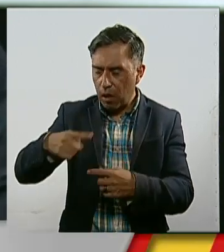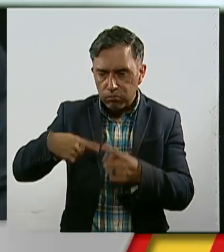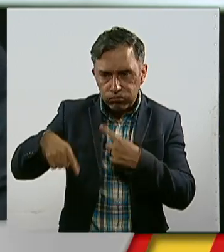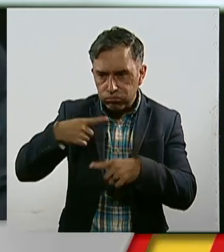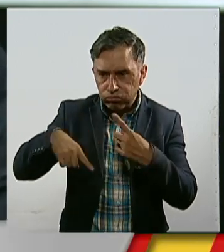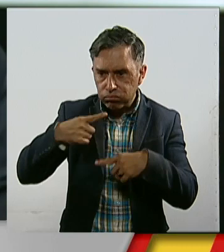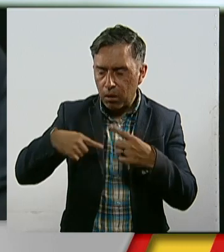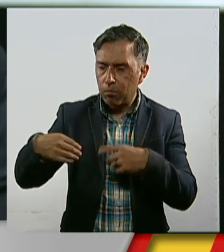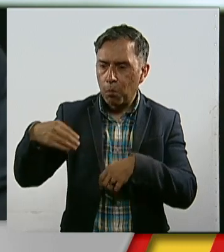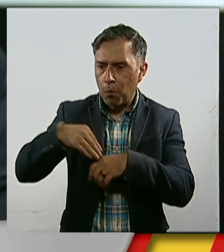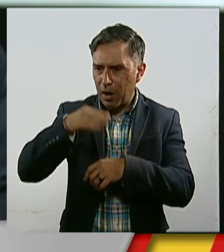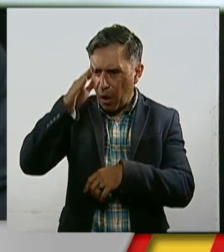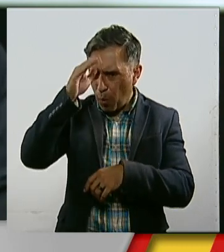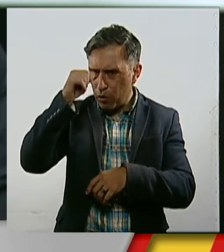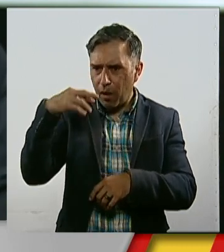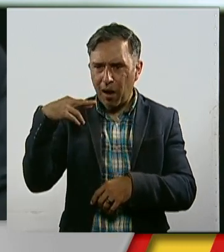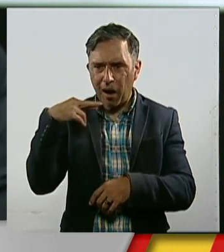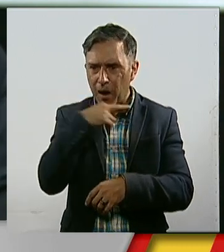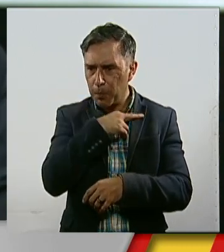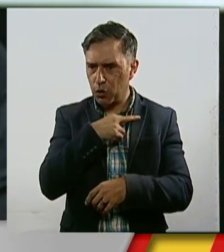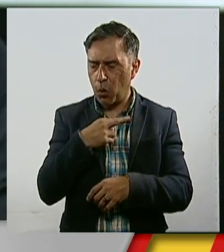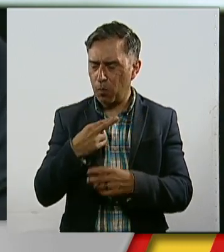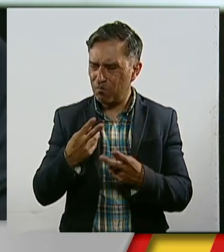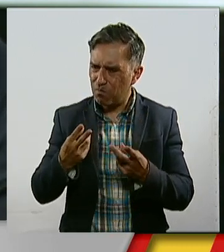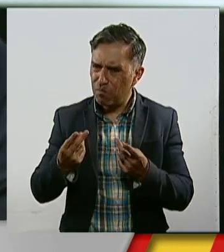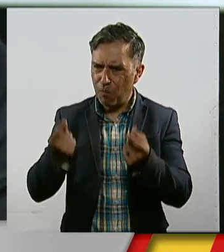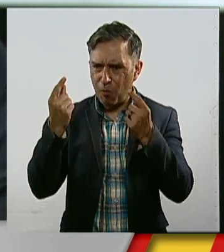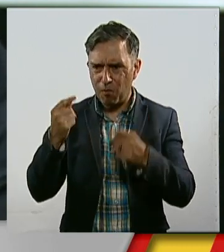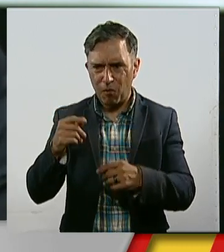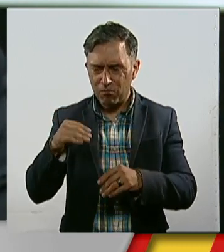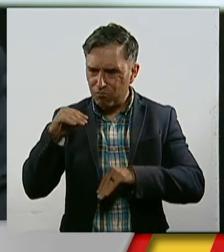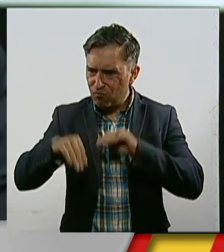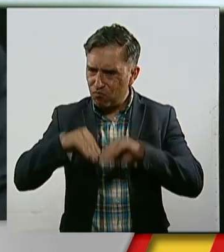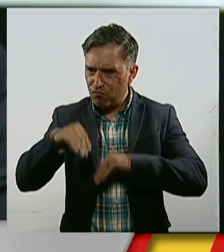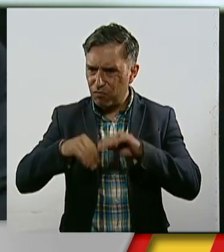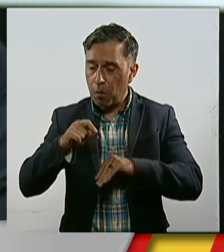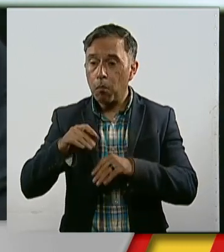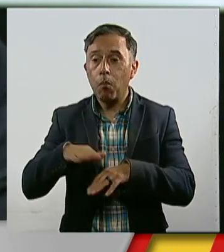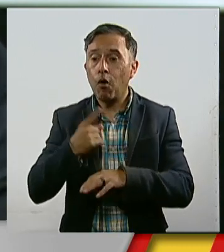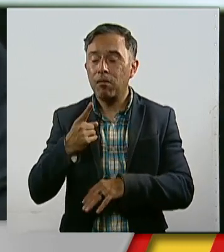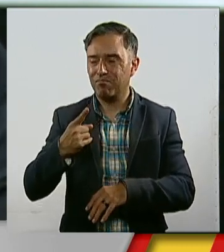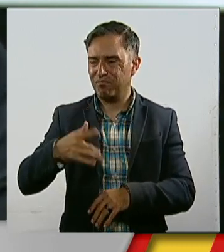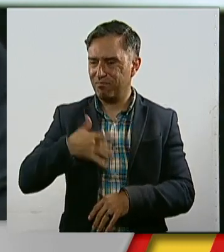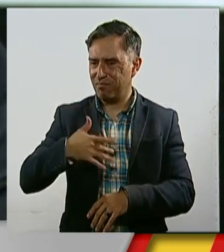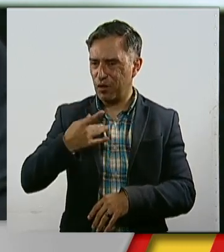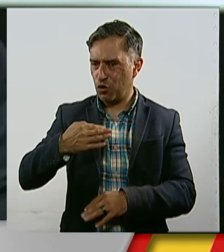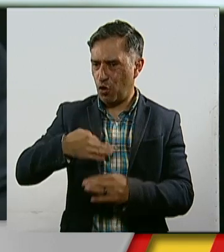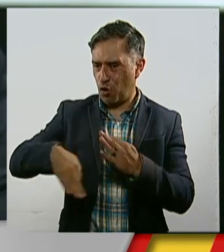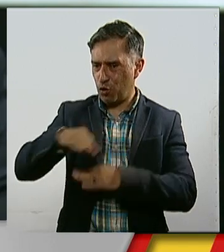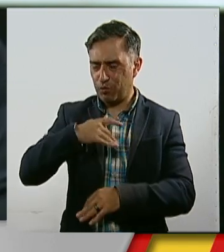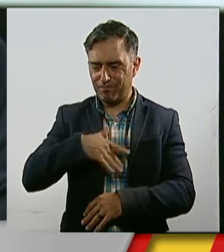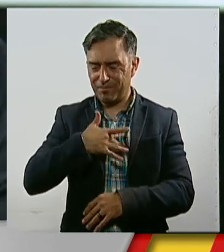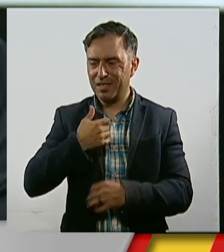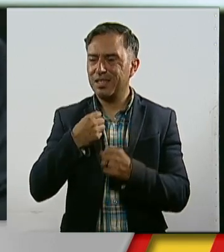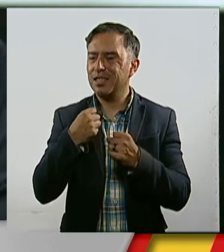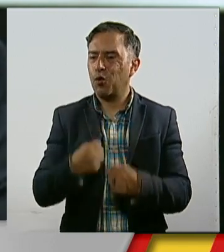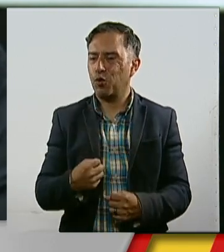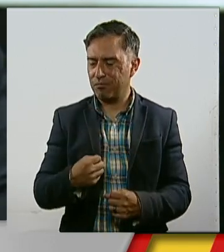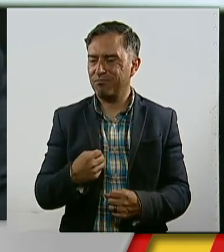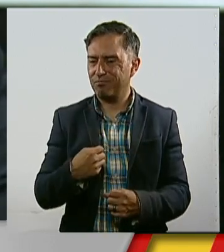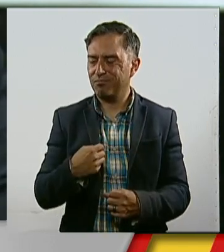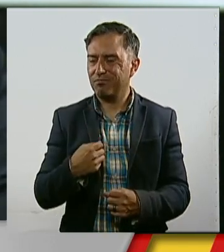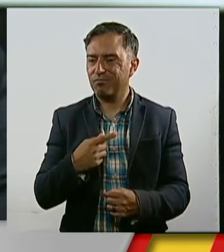de manera ágil porque todas y todos estamos convencidos que hay que apoyar y por supuesto hay que reforzar